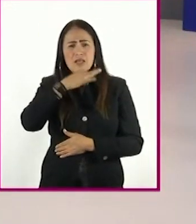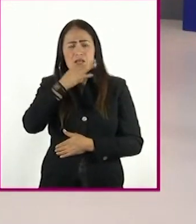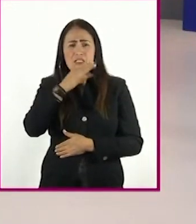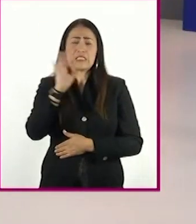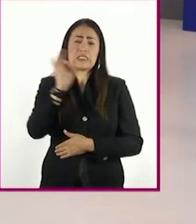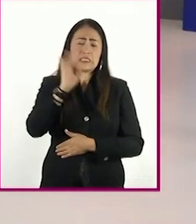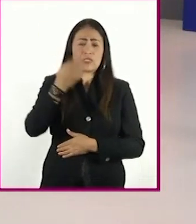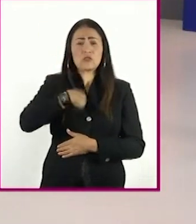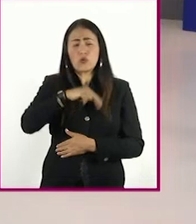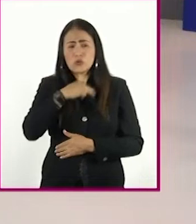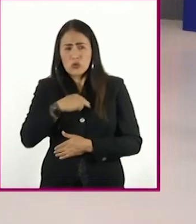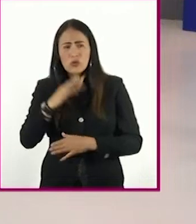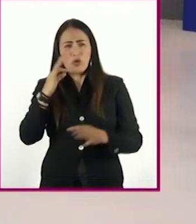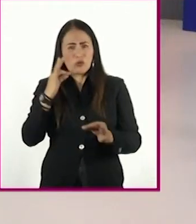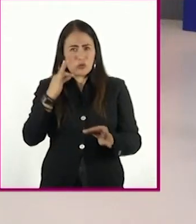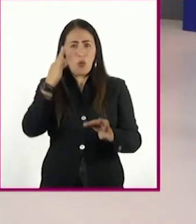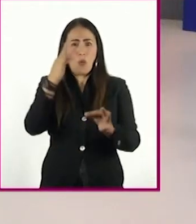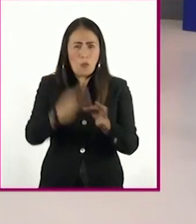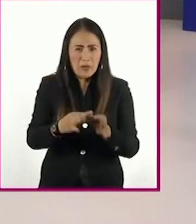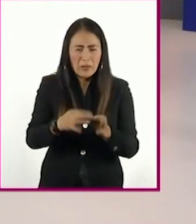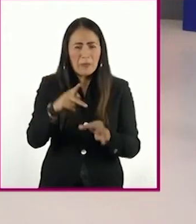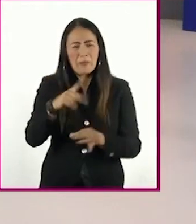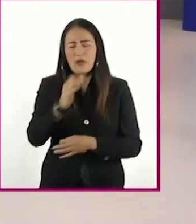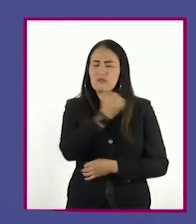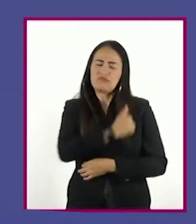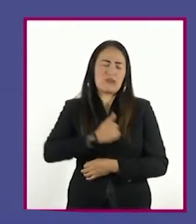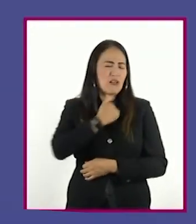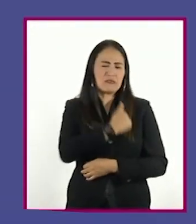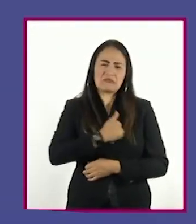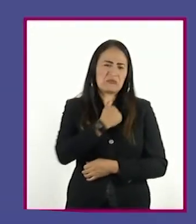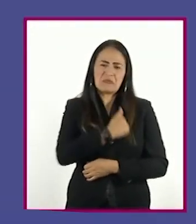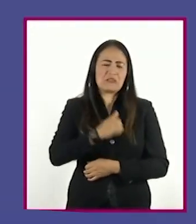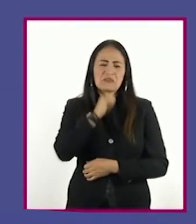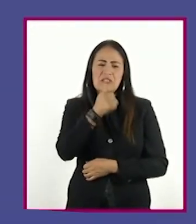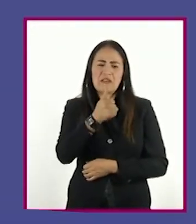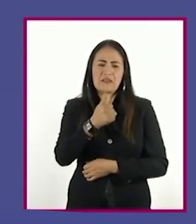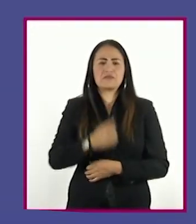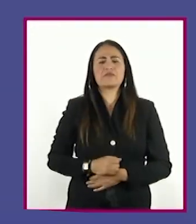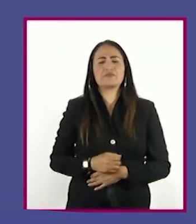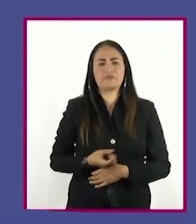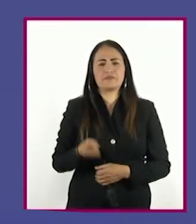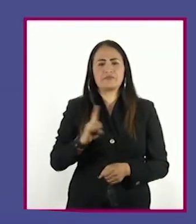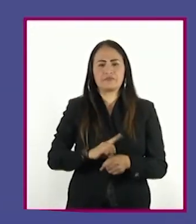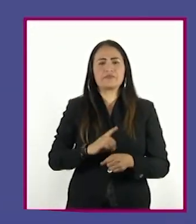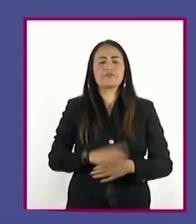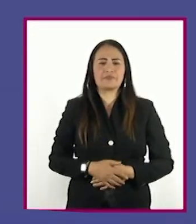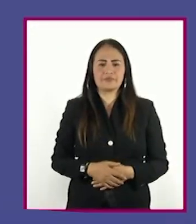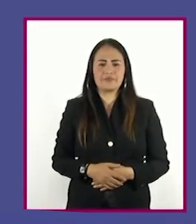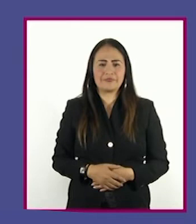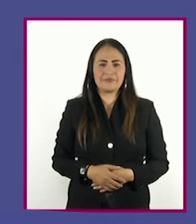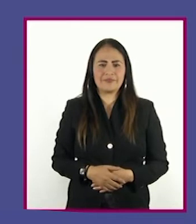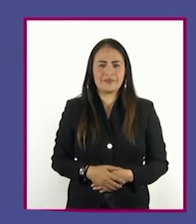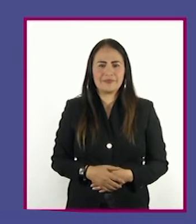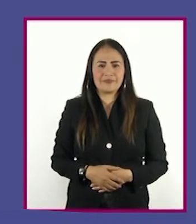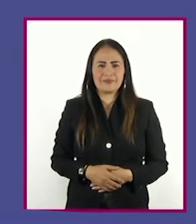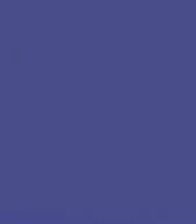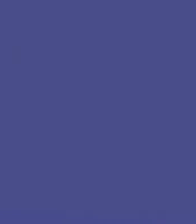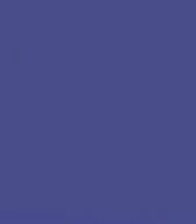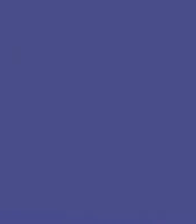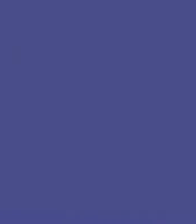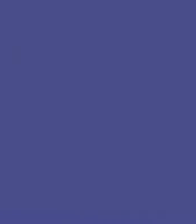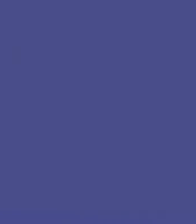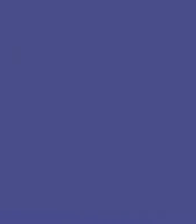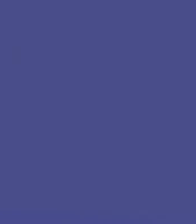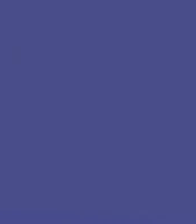podríamos llevar a cabo, pero que lamentablemente no fue así. La celebración del Día del Padre en tiempos de